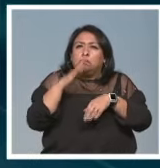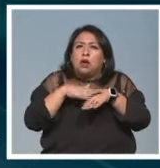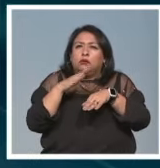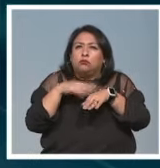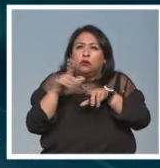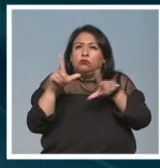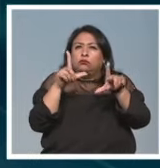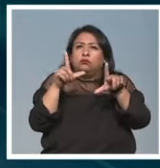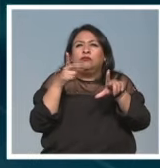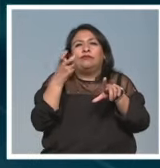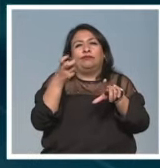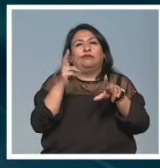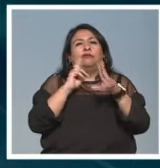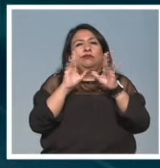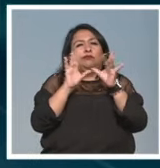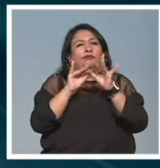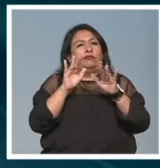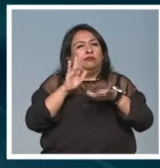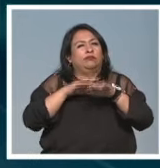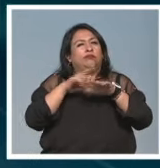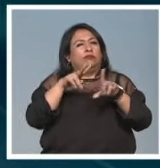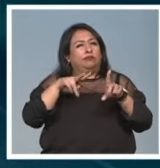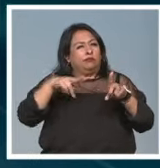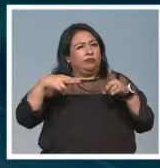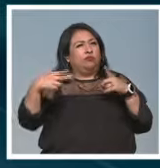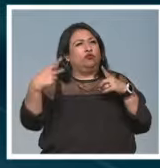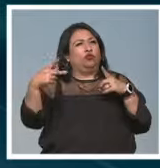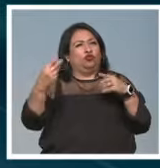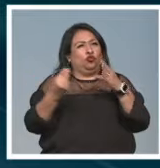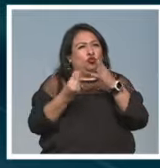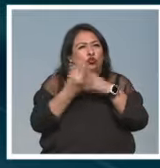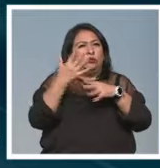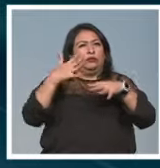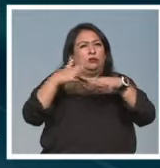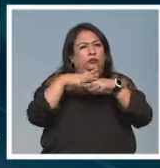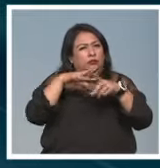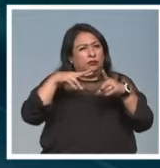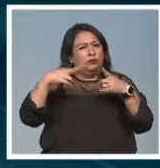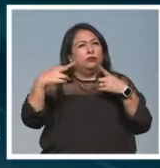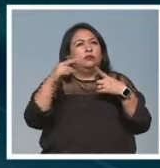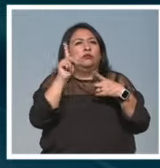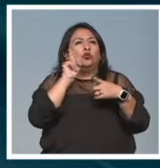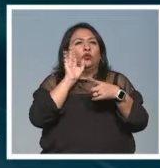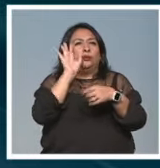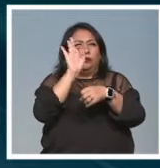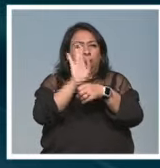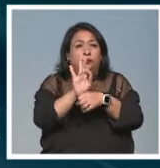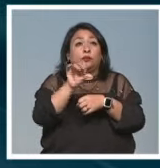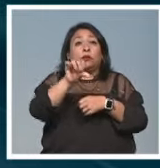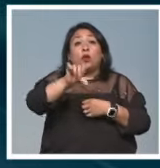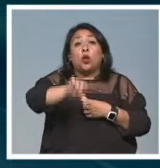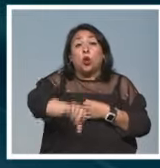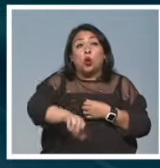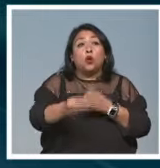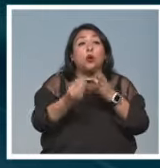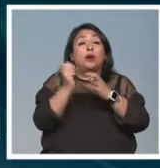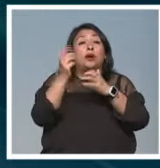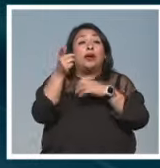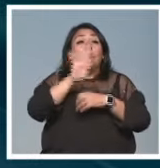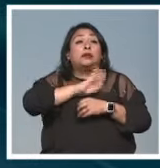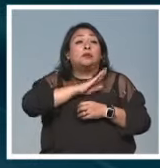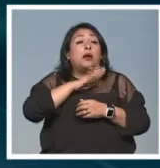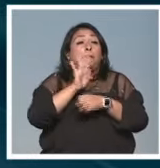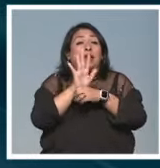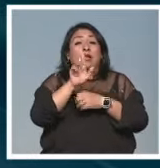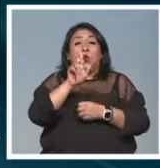con ello la narrativa muestra cada vez más una visión renovada y con perspectiva de género. Hoy, se estrenó en España la